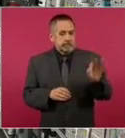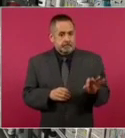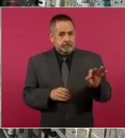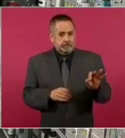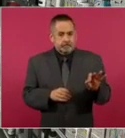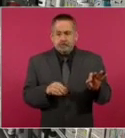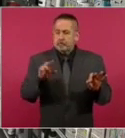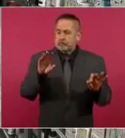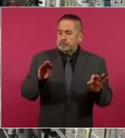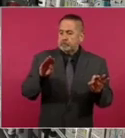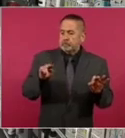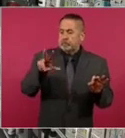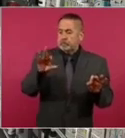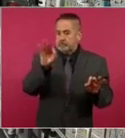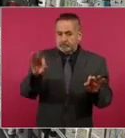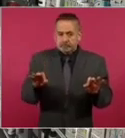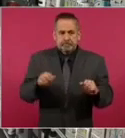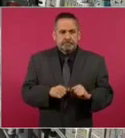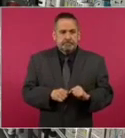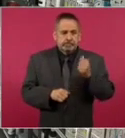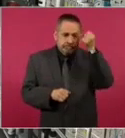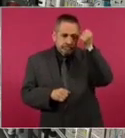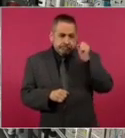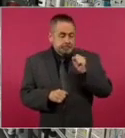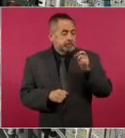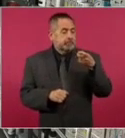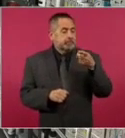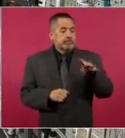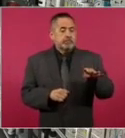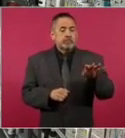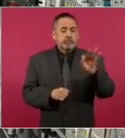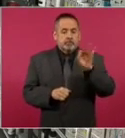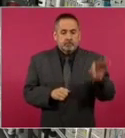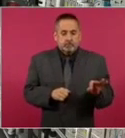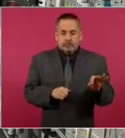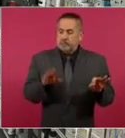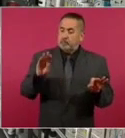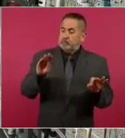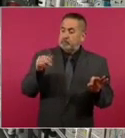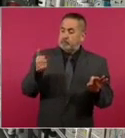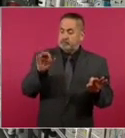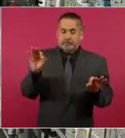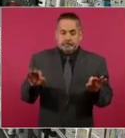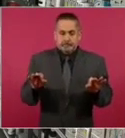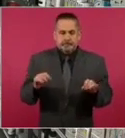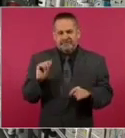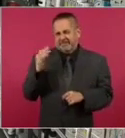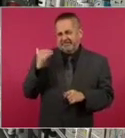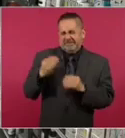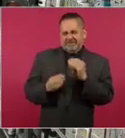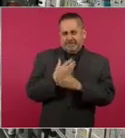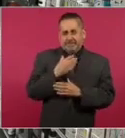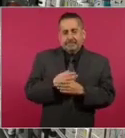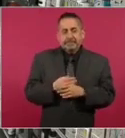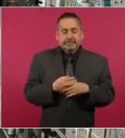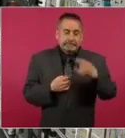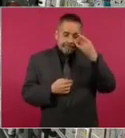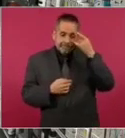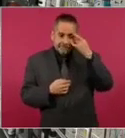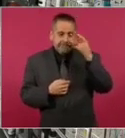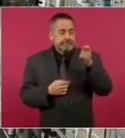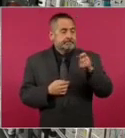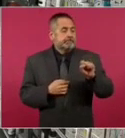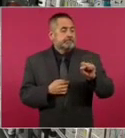a 98%, Sinaloa, del 39% al 96%, y los estados más recientes, Campeche, que pasó